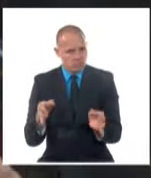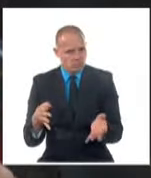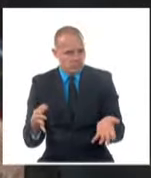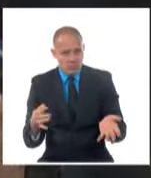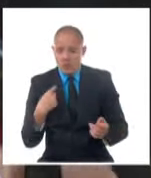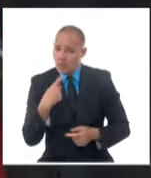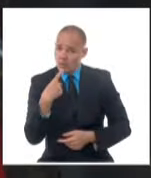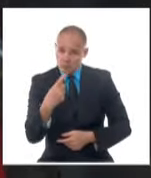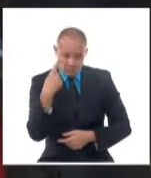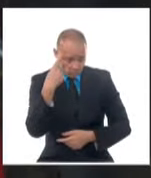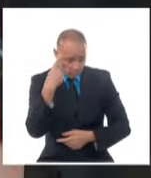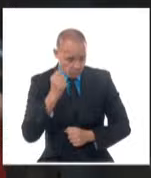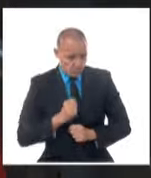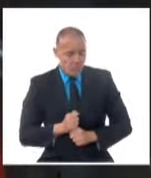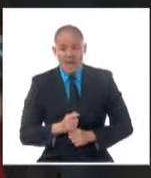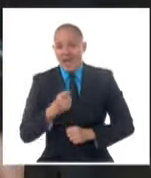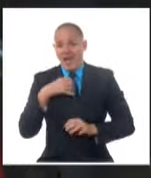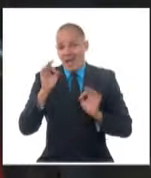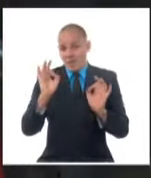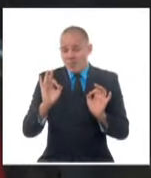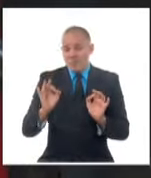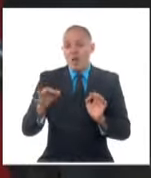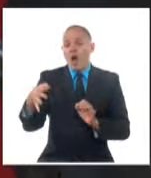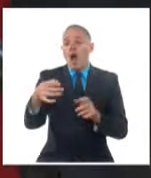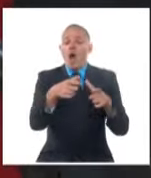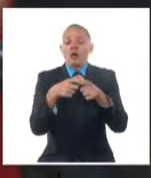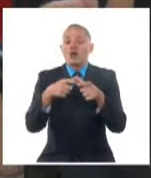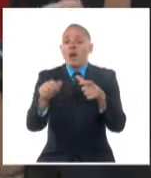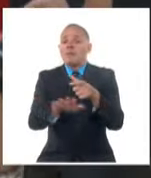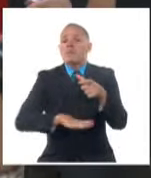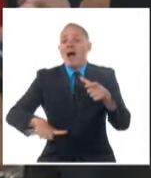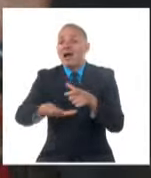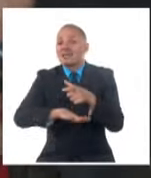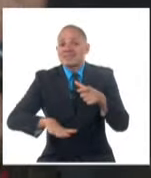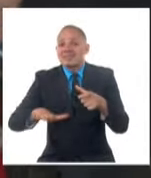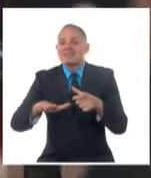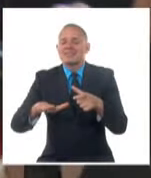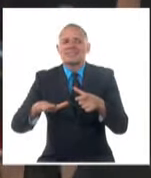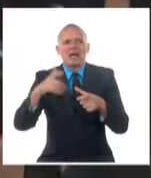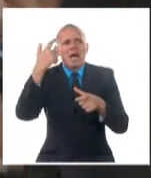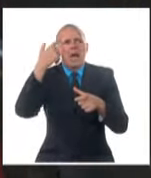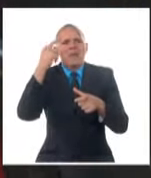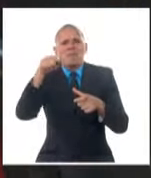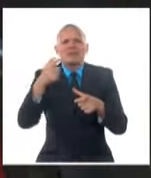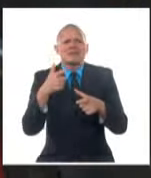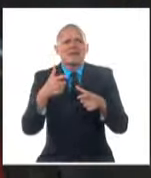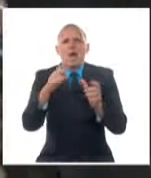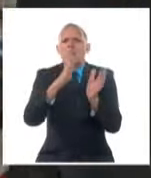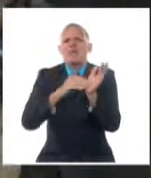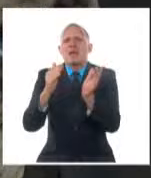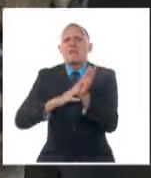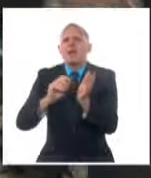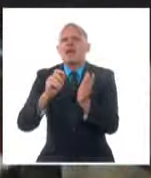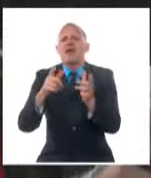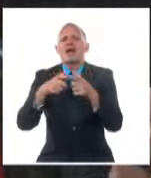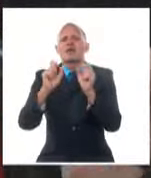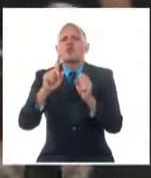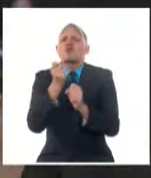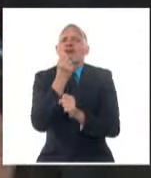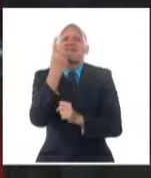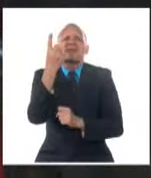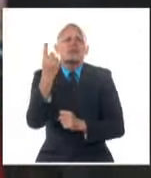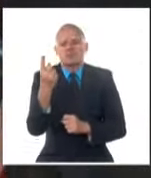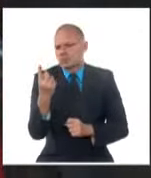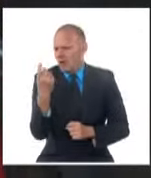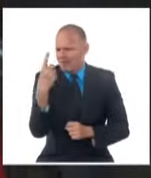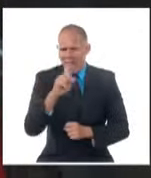cuando un comité de base funciona, no siente la necesidad de reunirse una sola vez al mes. Es que tiene que encontrarse varias veces